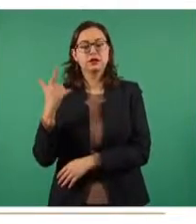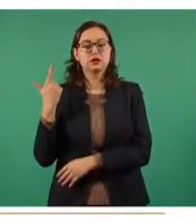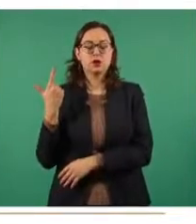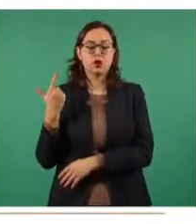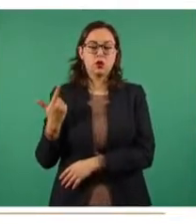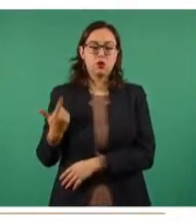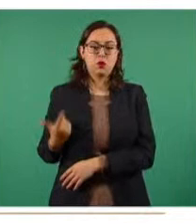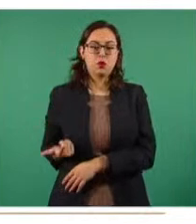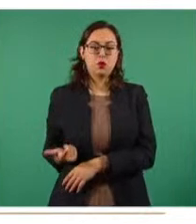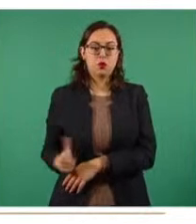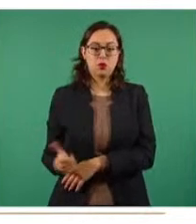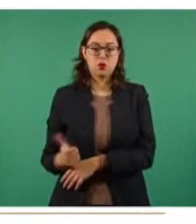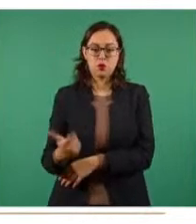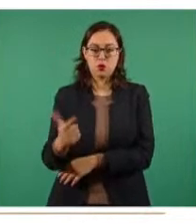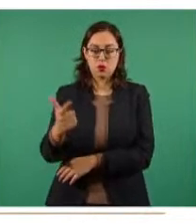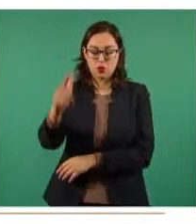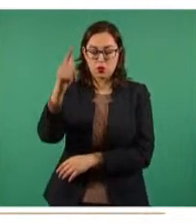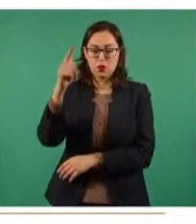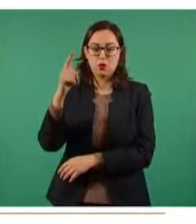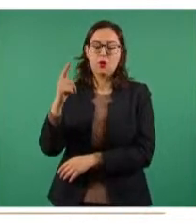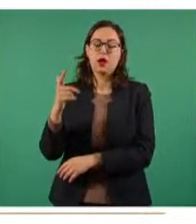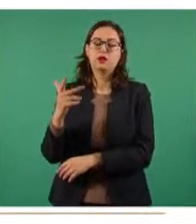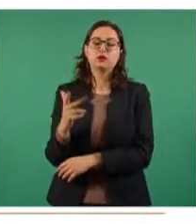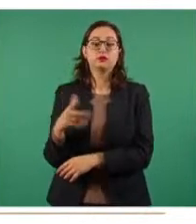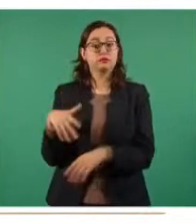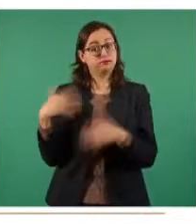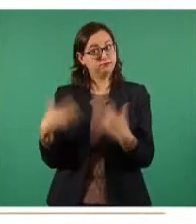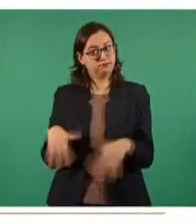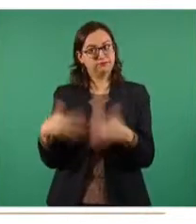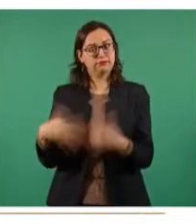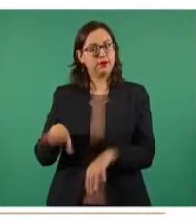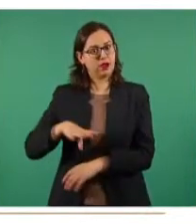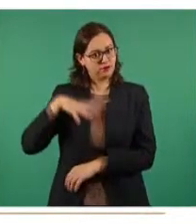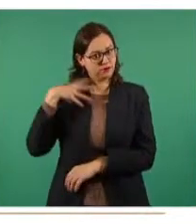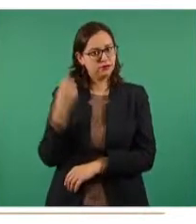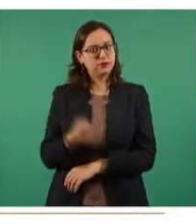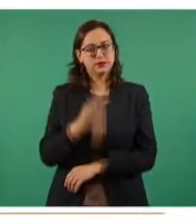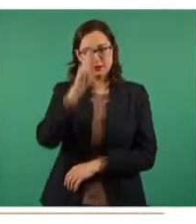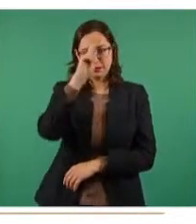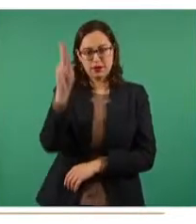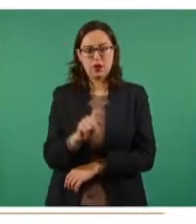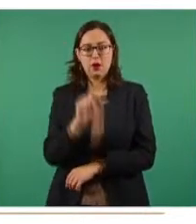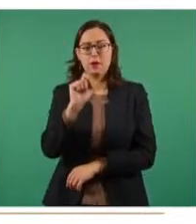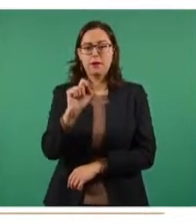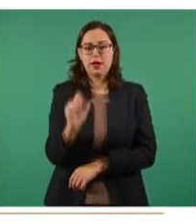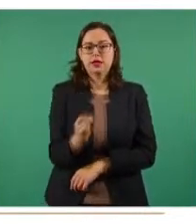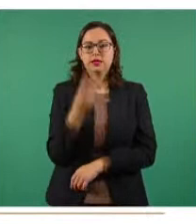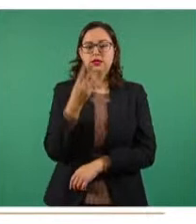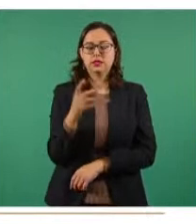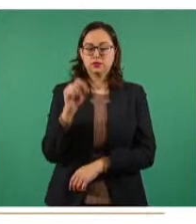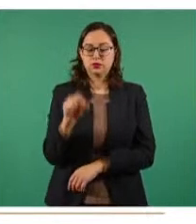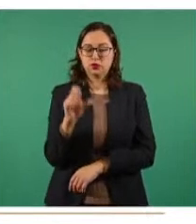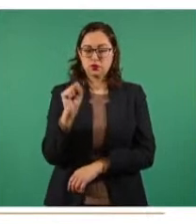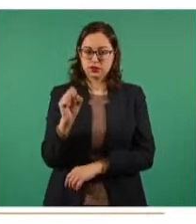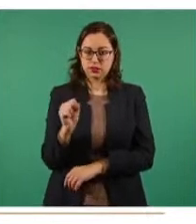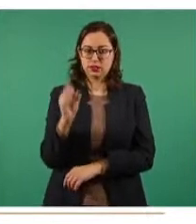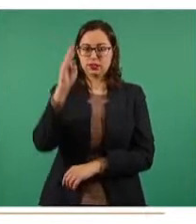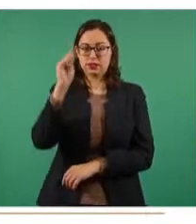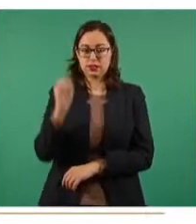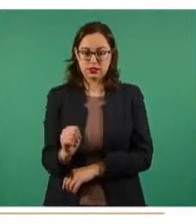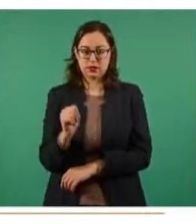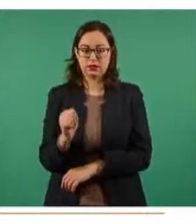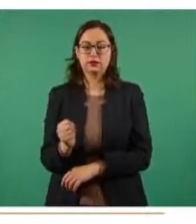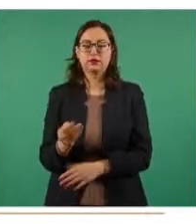mis paisanos allá de león guanajuato se pasaron de rosca 23 69 el precio la semana